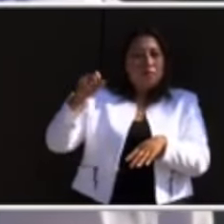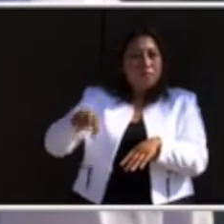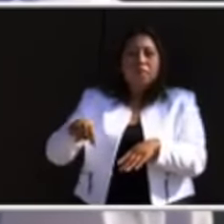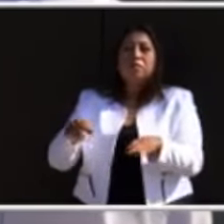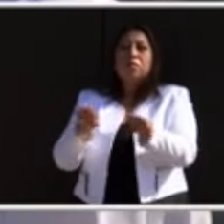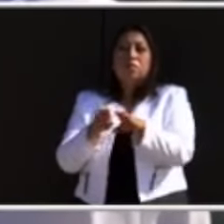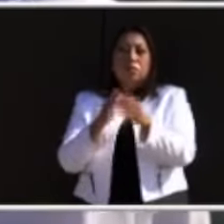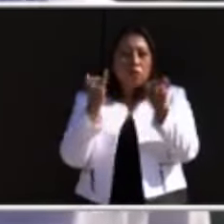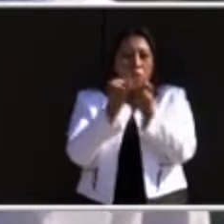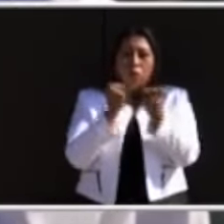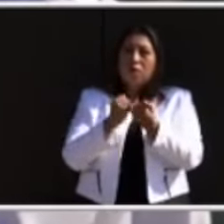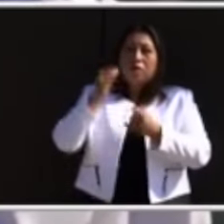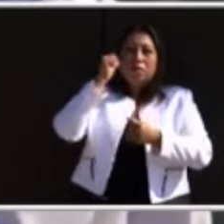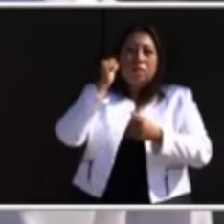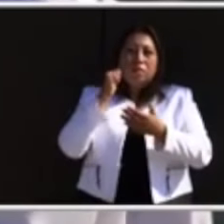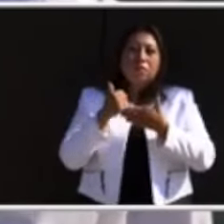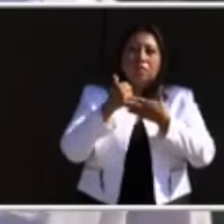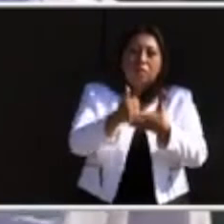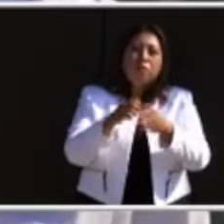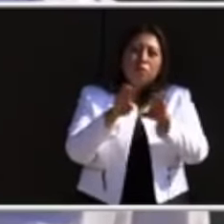de Comunicaciones y Transportes.